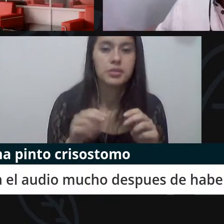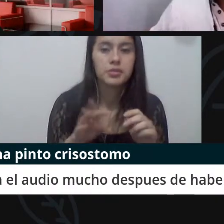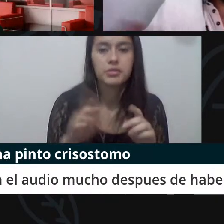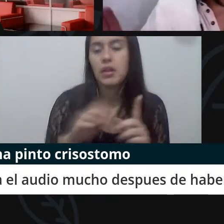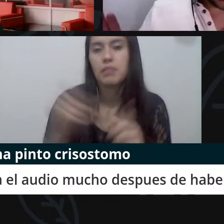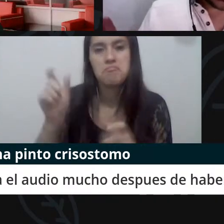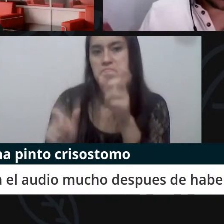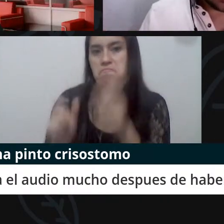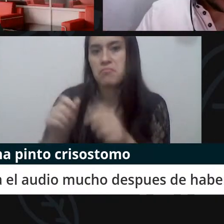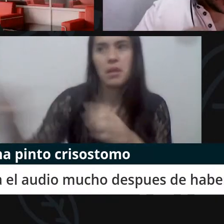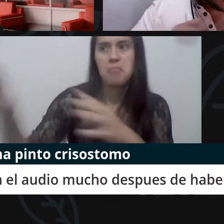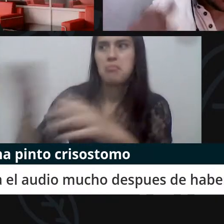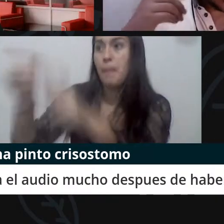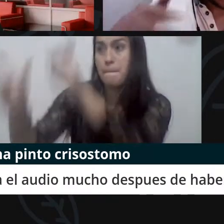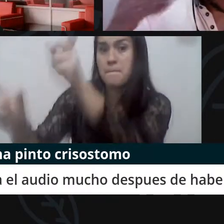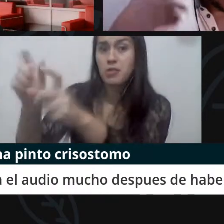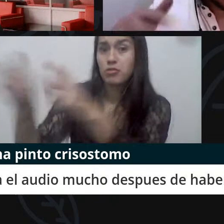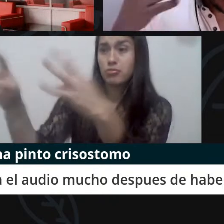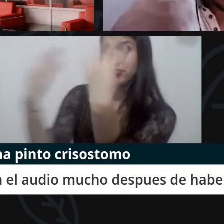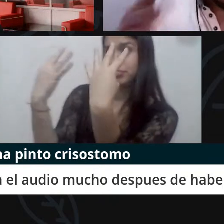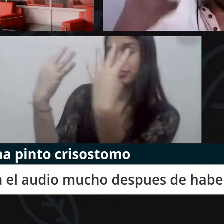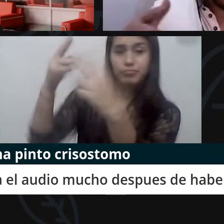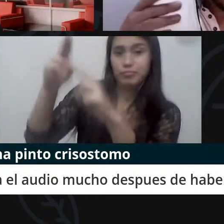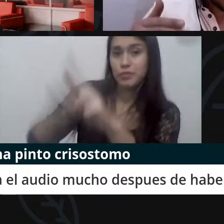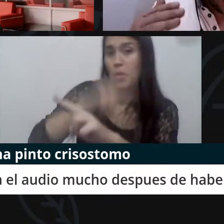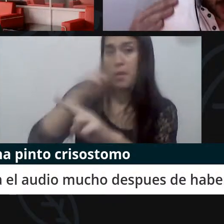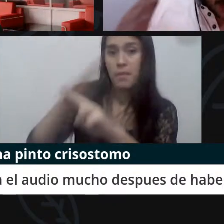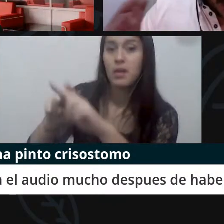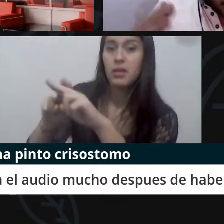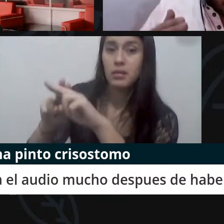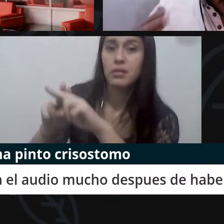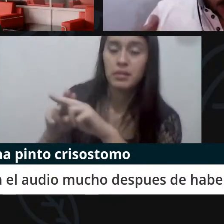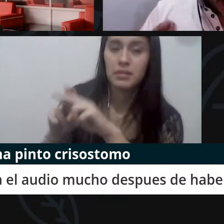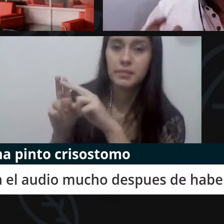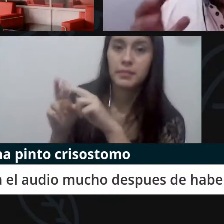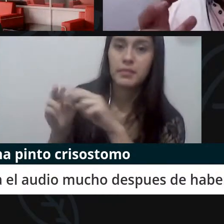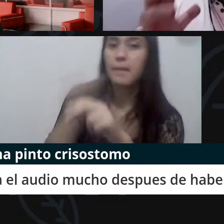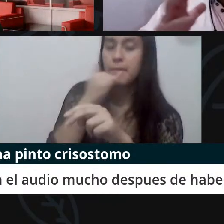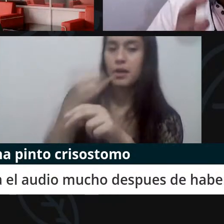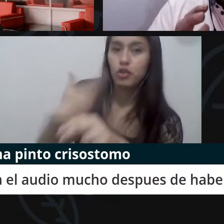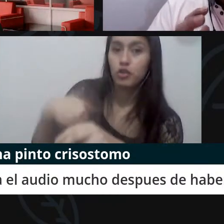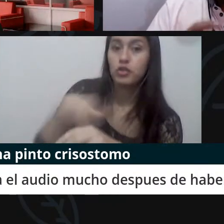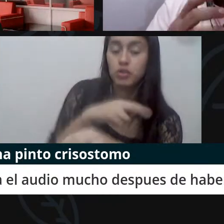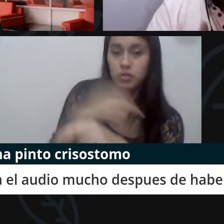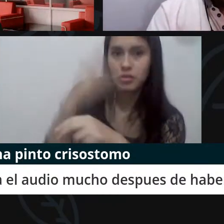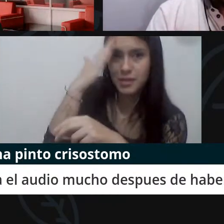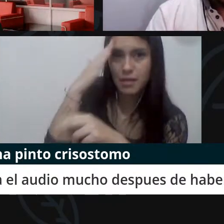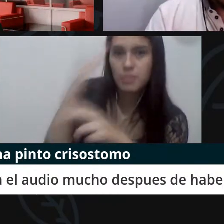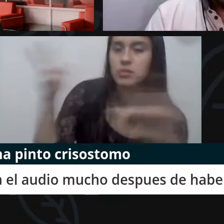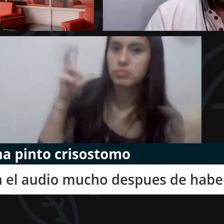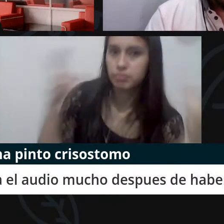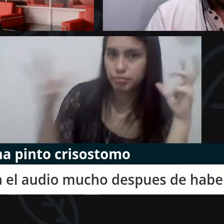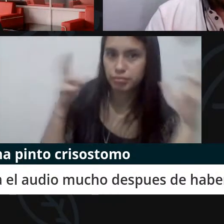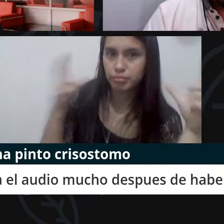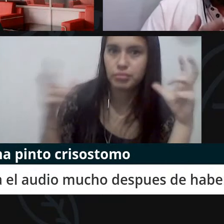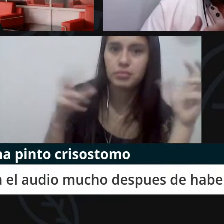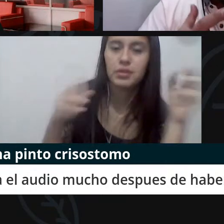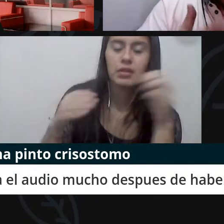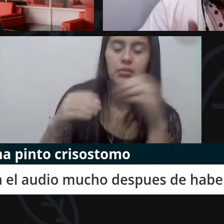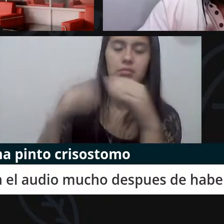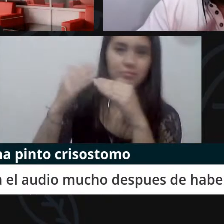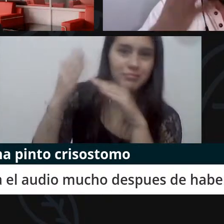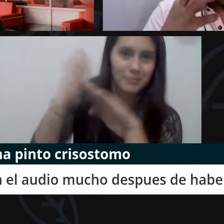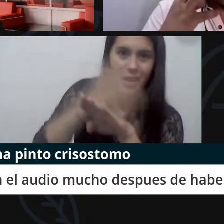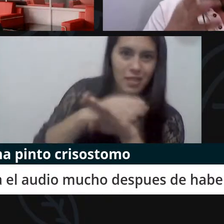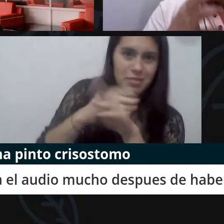El público no siente nada. El público simplemente está mirando la transmisión, pero uno que está acá, que está escuchando, que era lo que nos pasaba un poco ahora,